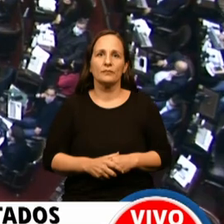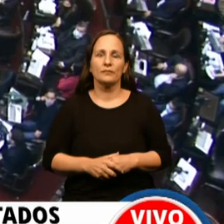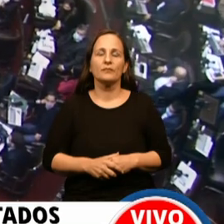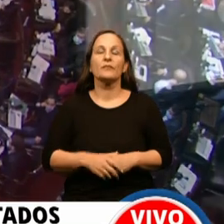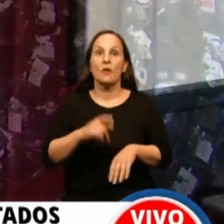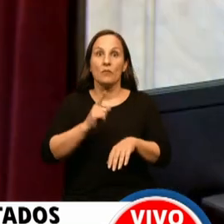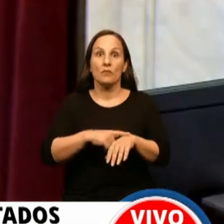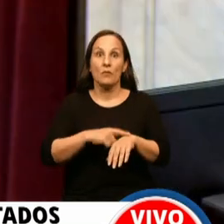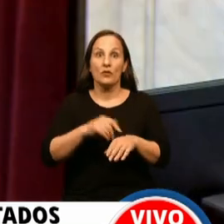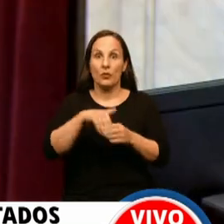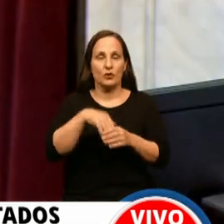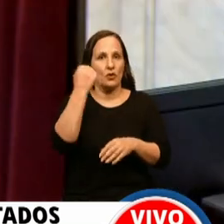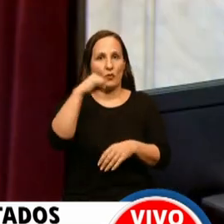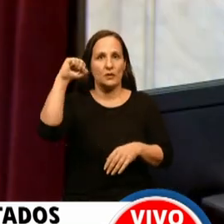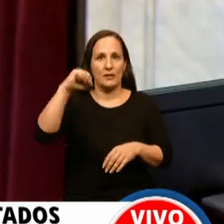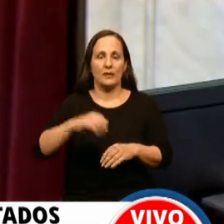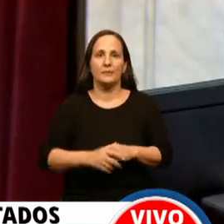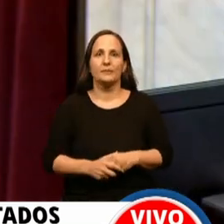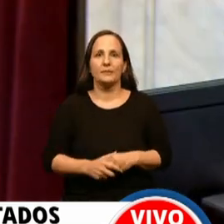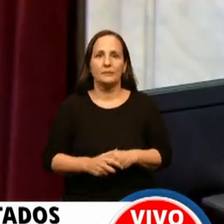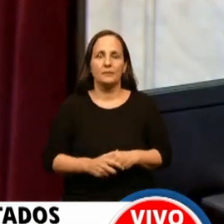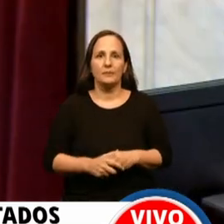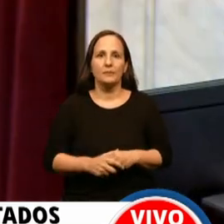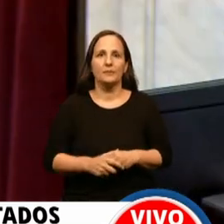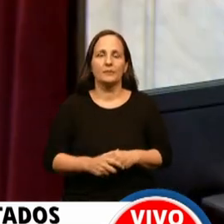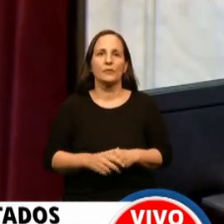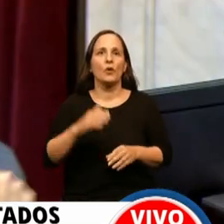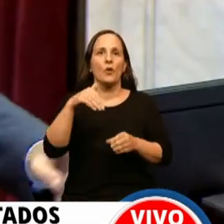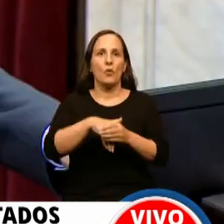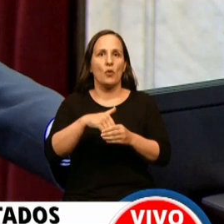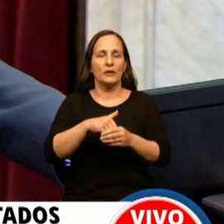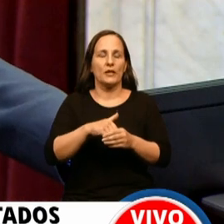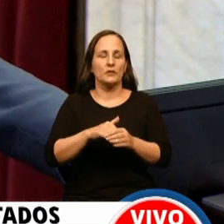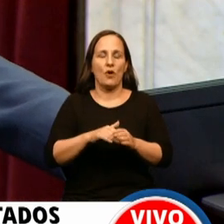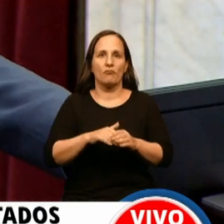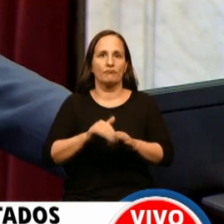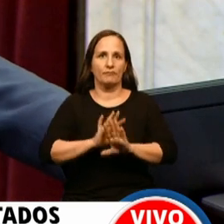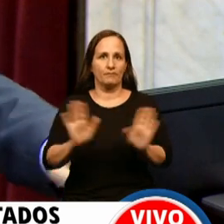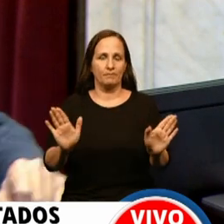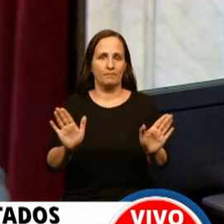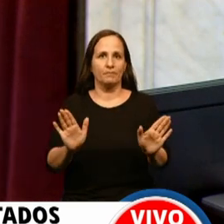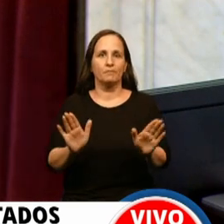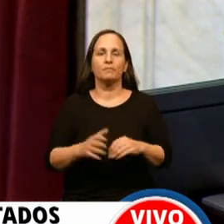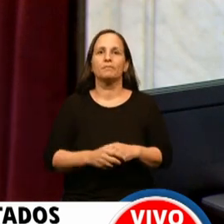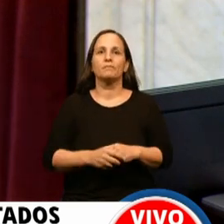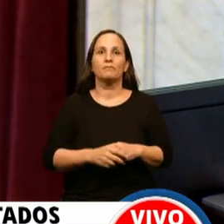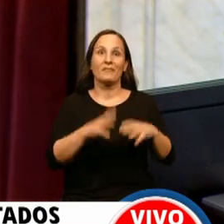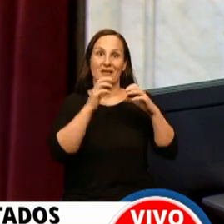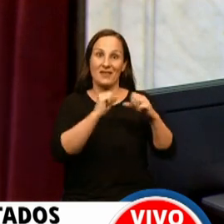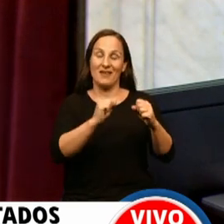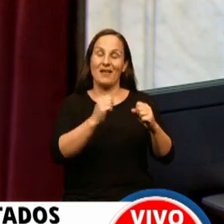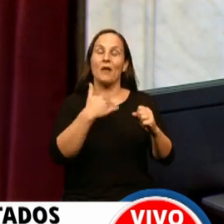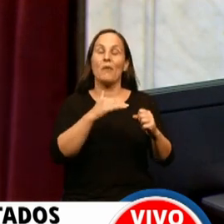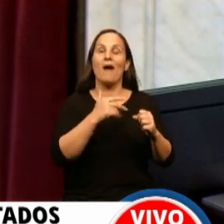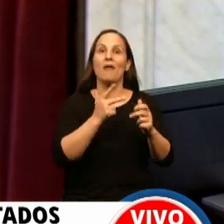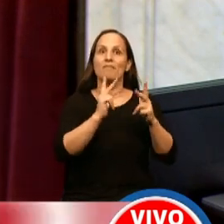ausente a la hora de votar se cierra la votación por secretaria sea la